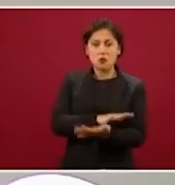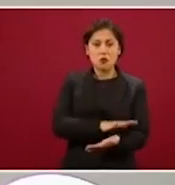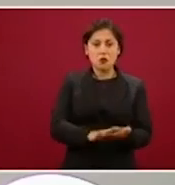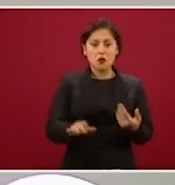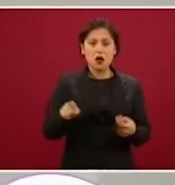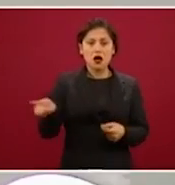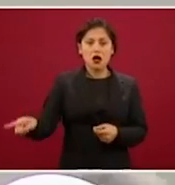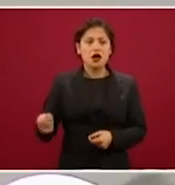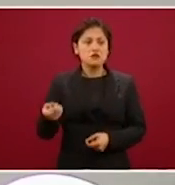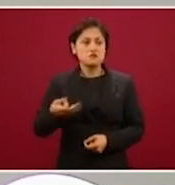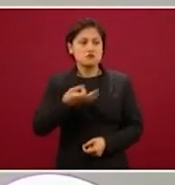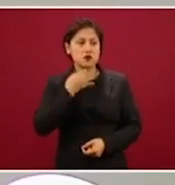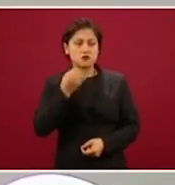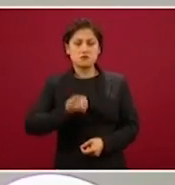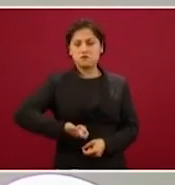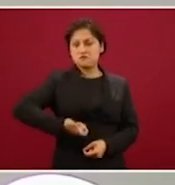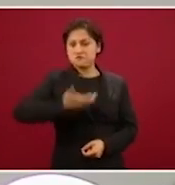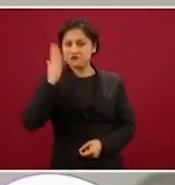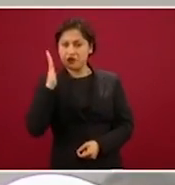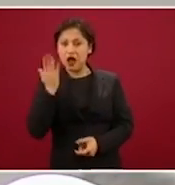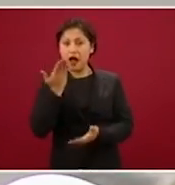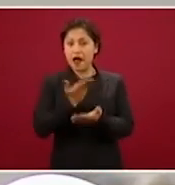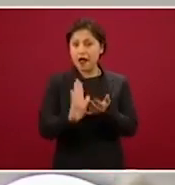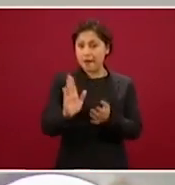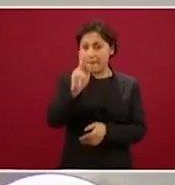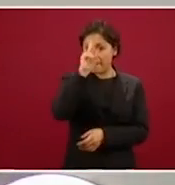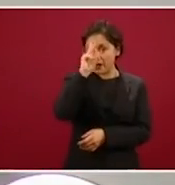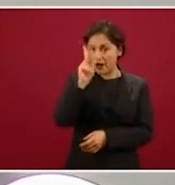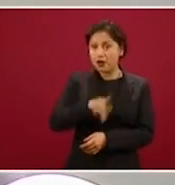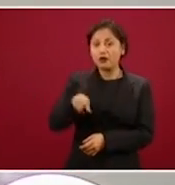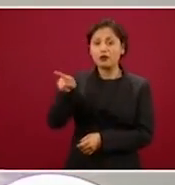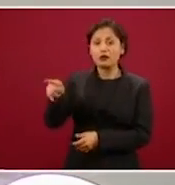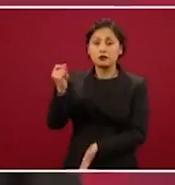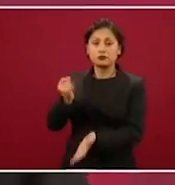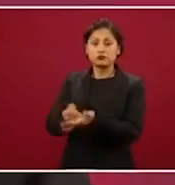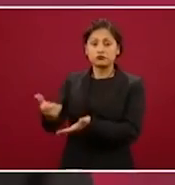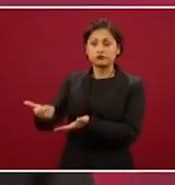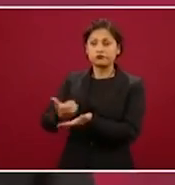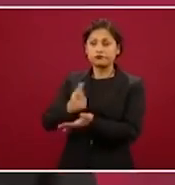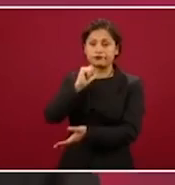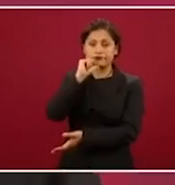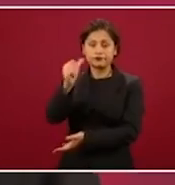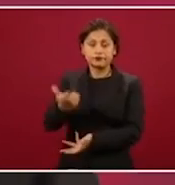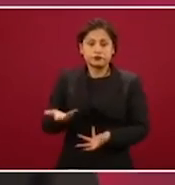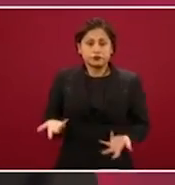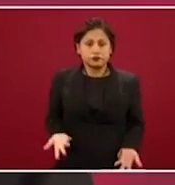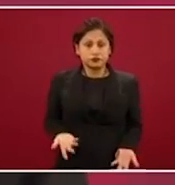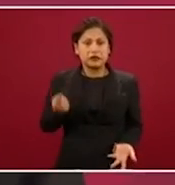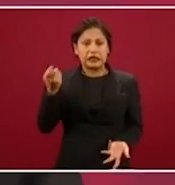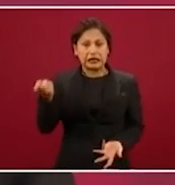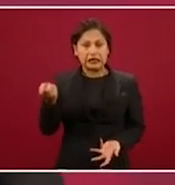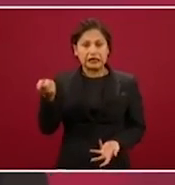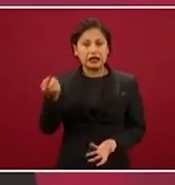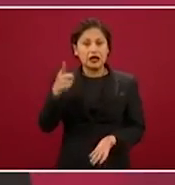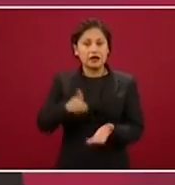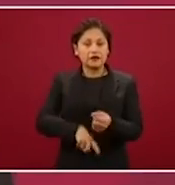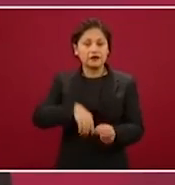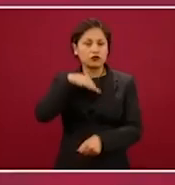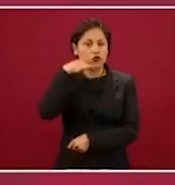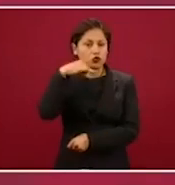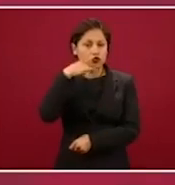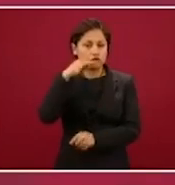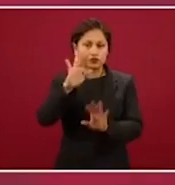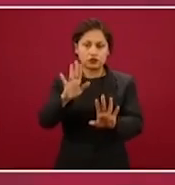pagaban impuestos y hacían lo que querían por la corrupción. Esas no. Y además